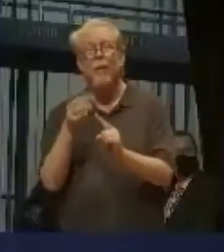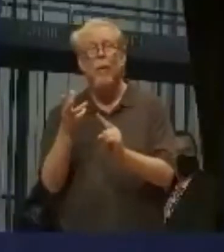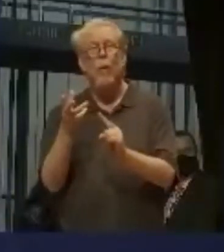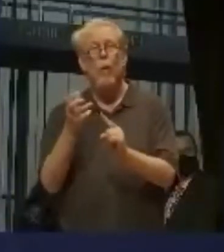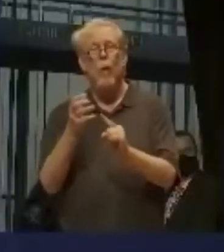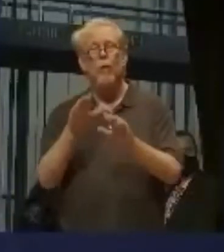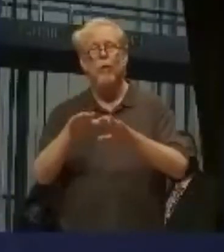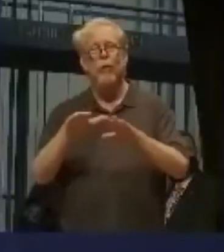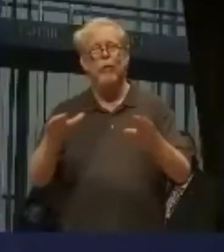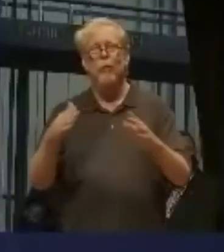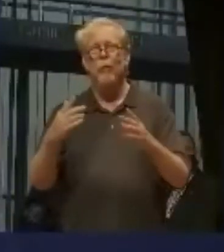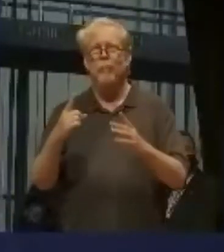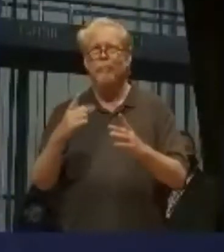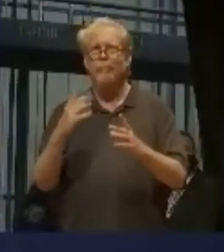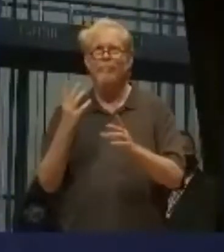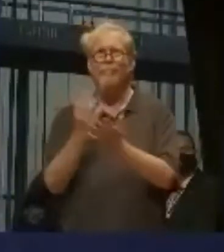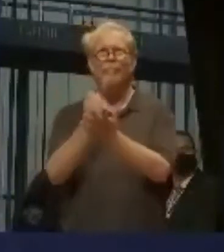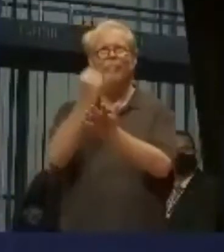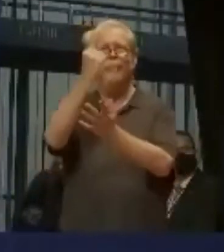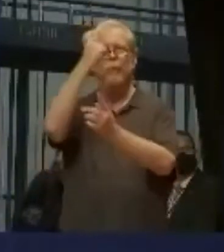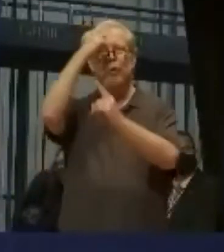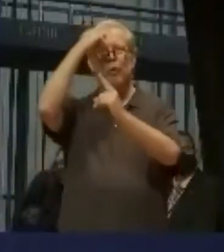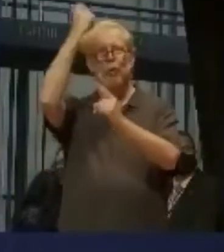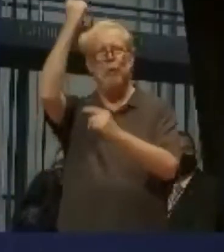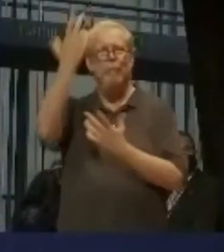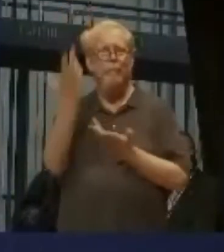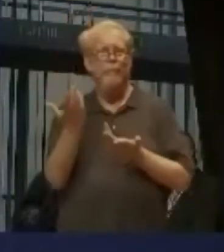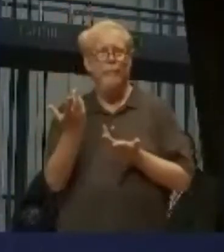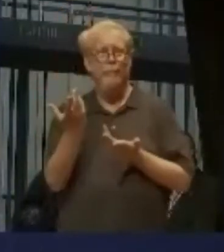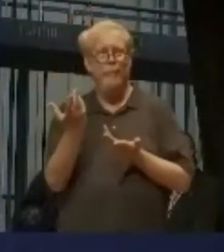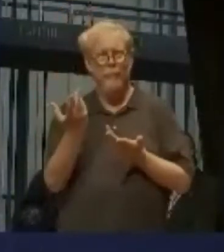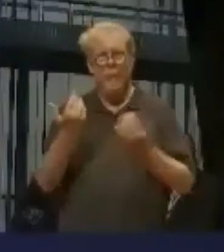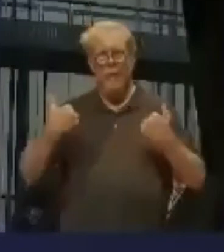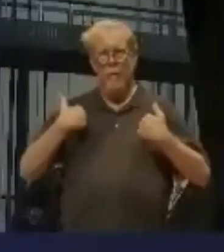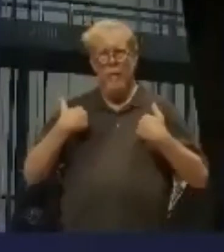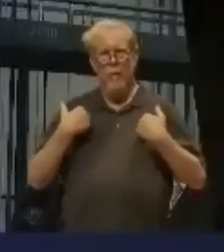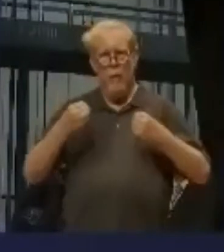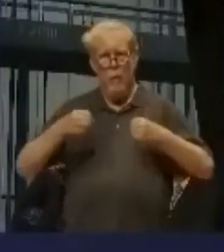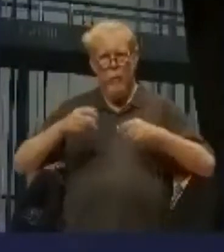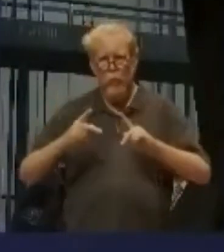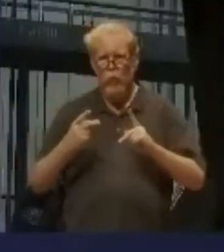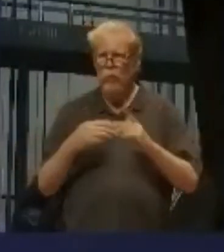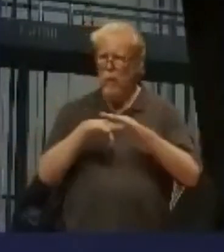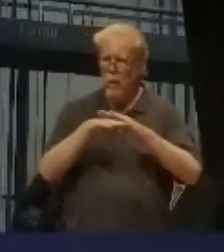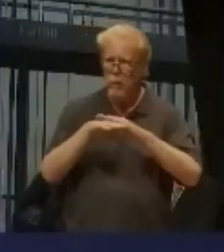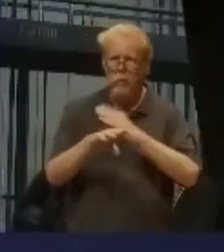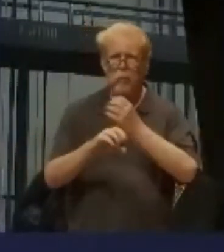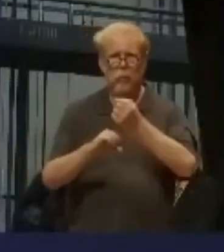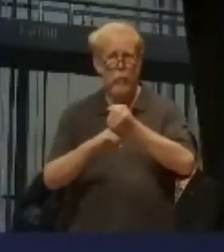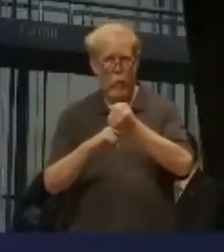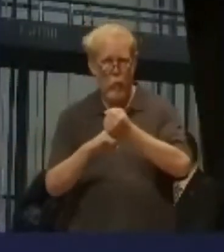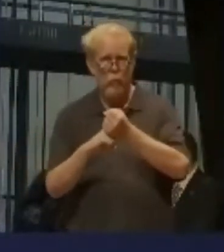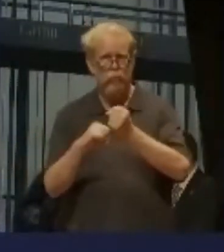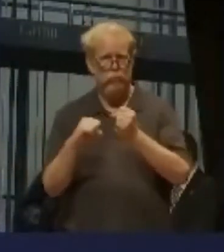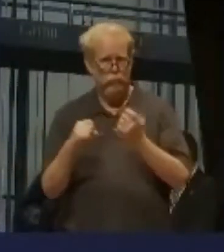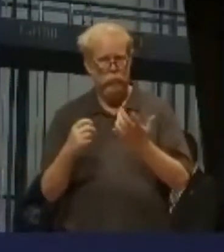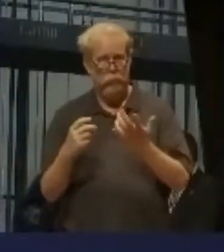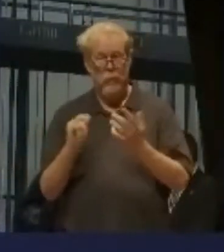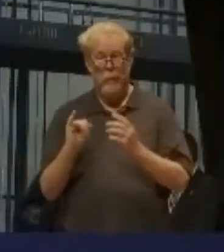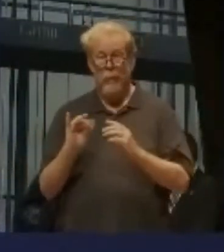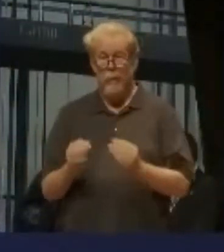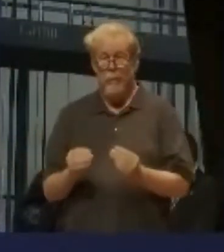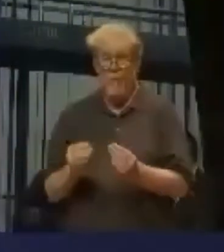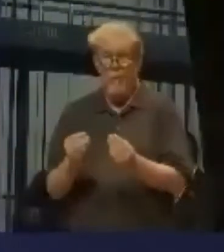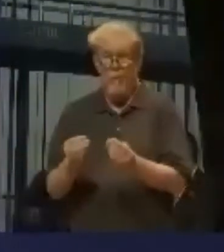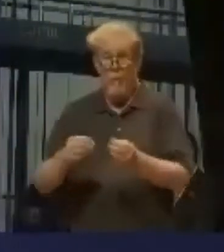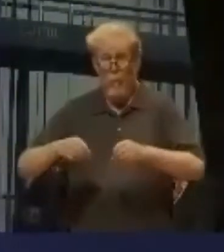que queremos es que los niños alcancen sus sueños. Y queremos que nuestros hijos tengan la oportunidad, el acceso, el apoyo.